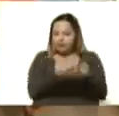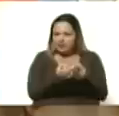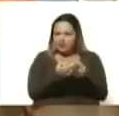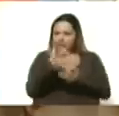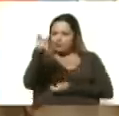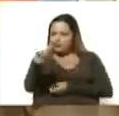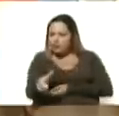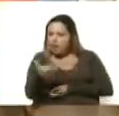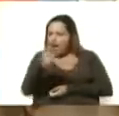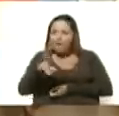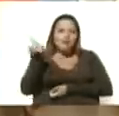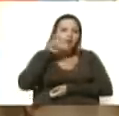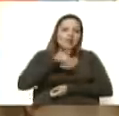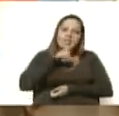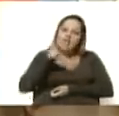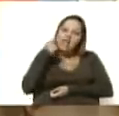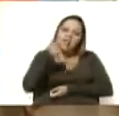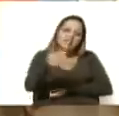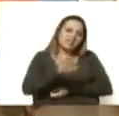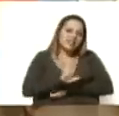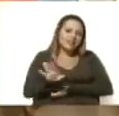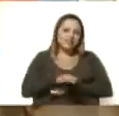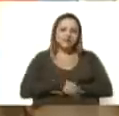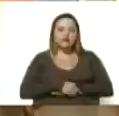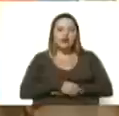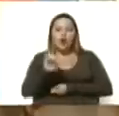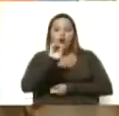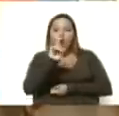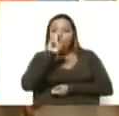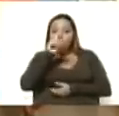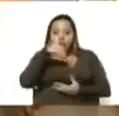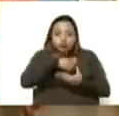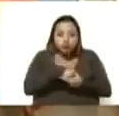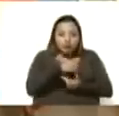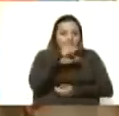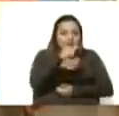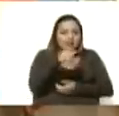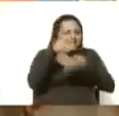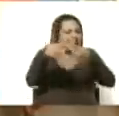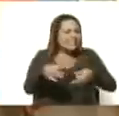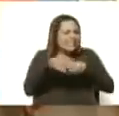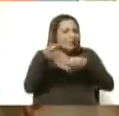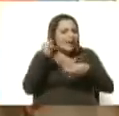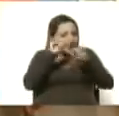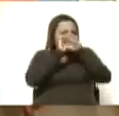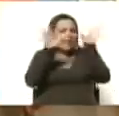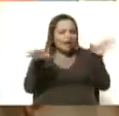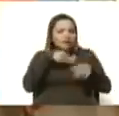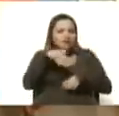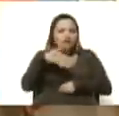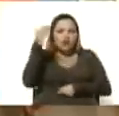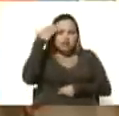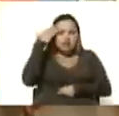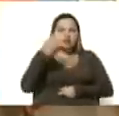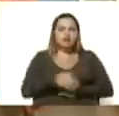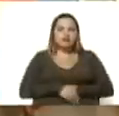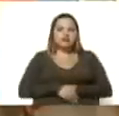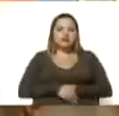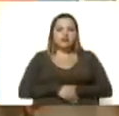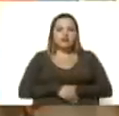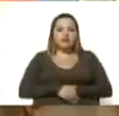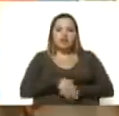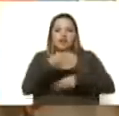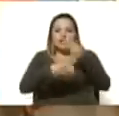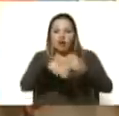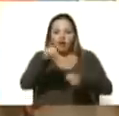Lang mentía u ocultaba información. Eso siempre lo tuvimos claro a través del polígrafo,